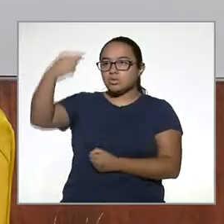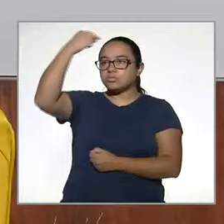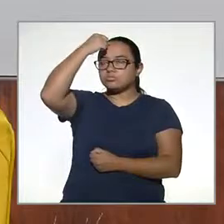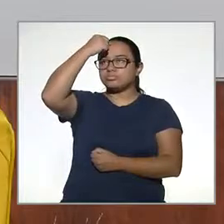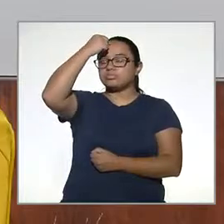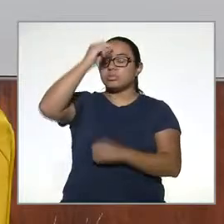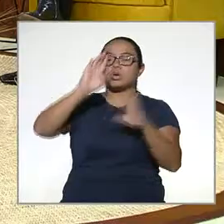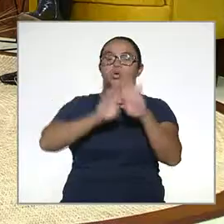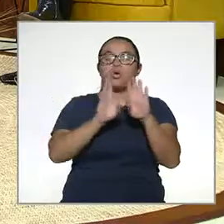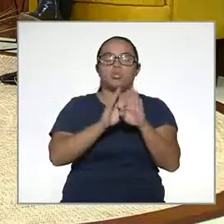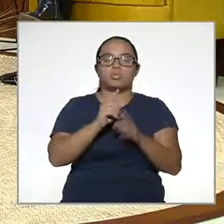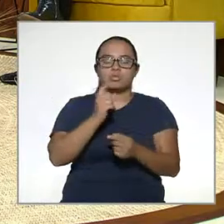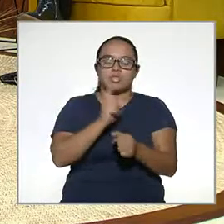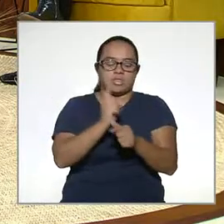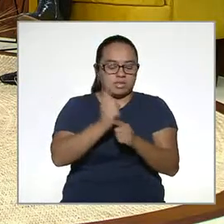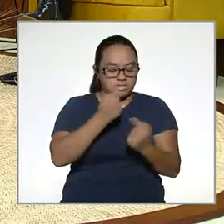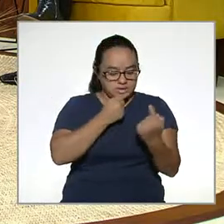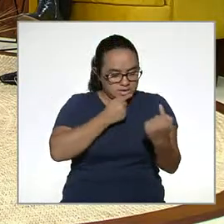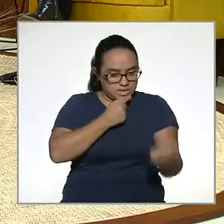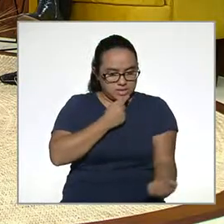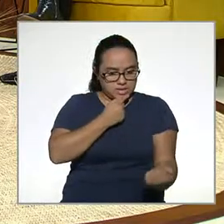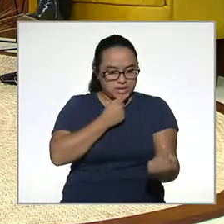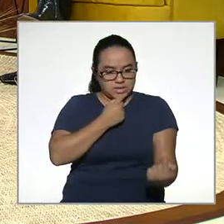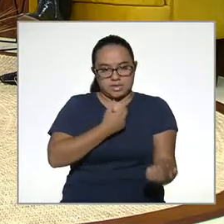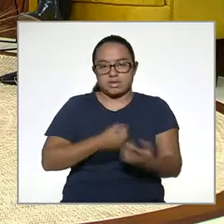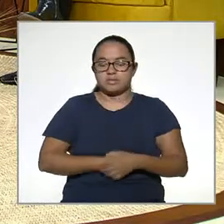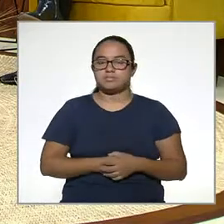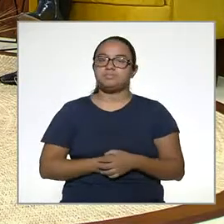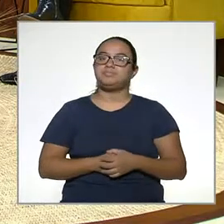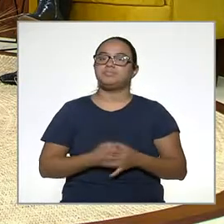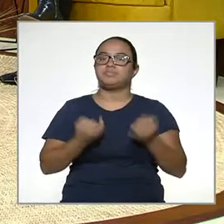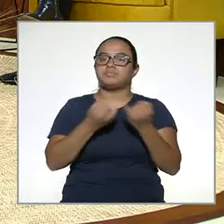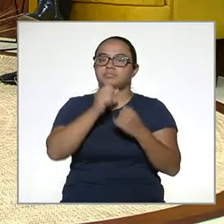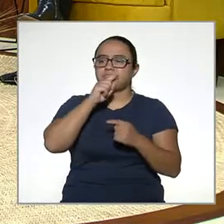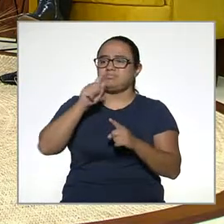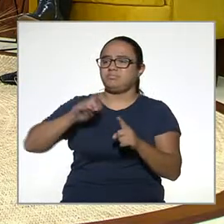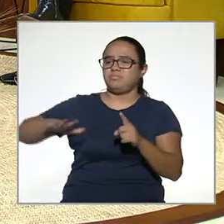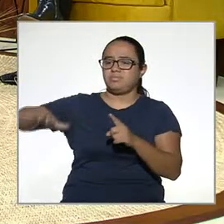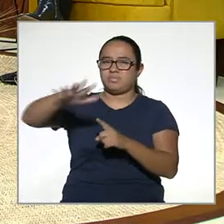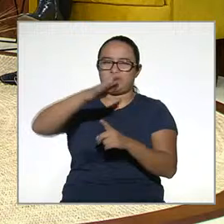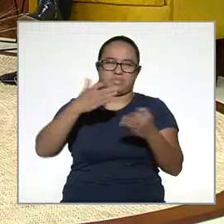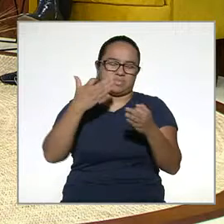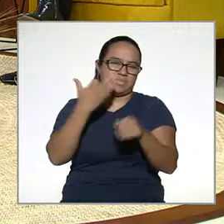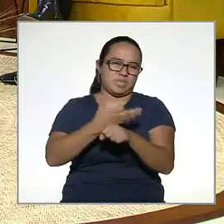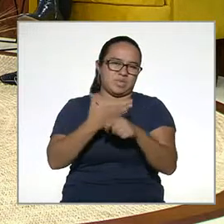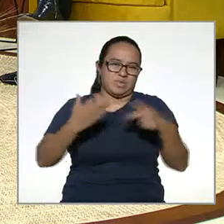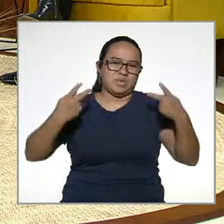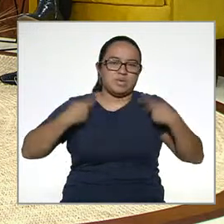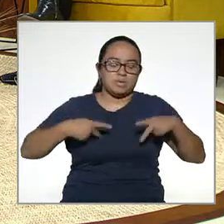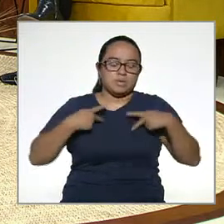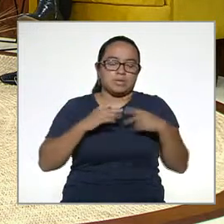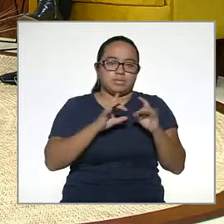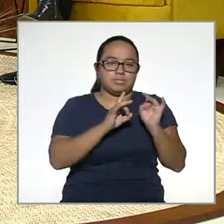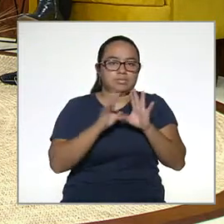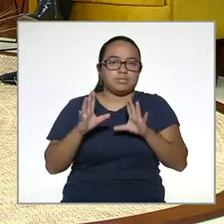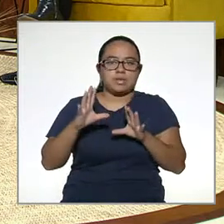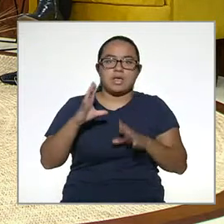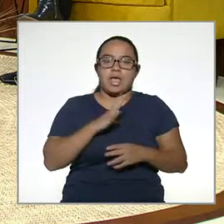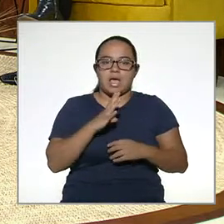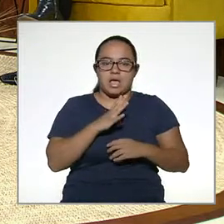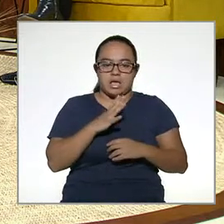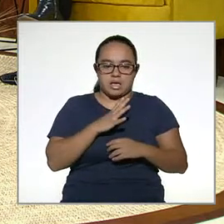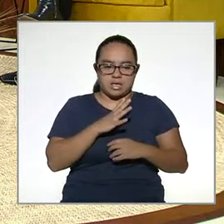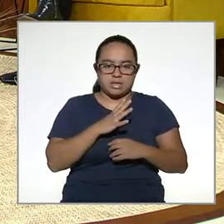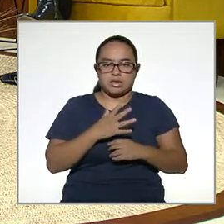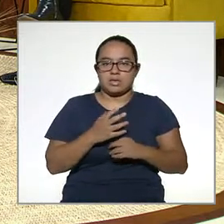y justo, es un poco la imagen de lo que también podríamos decir en una sociedad como la de ahora, de pronto como que hay un imperativo de tener